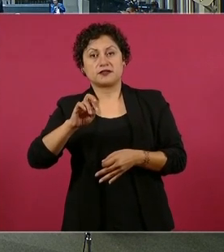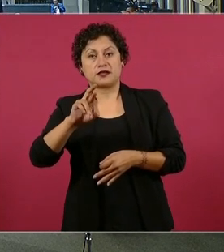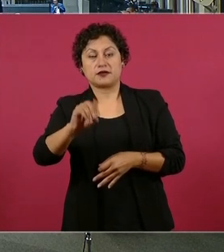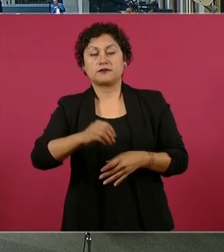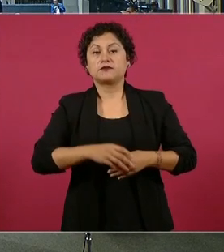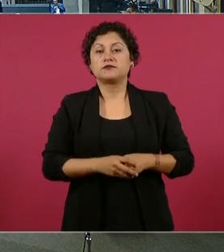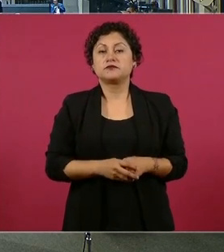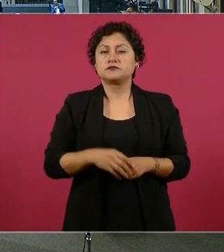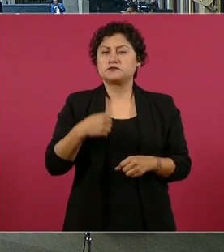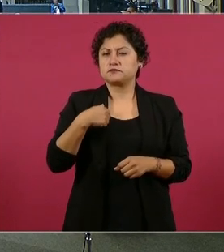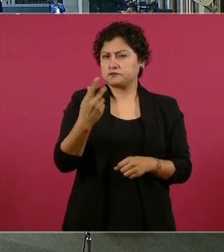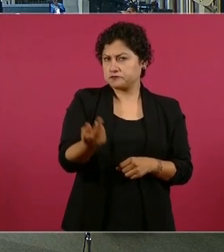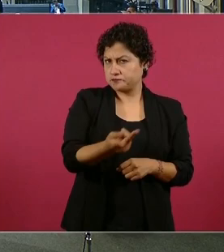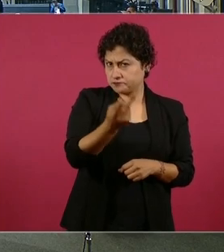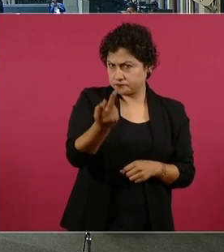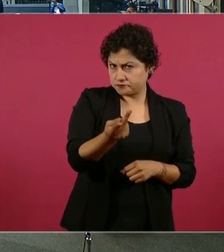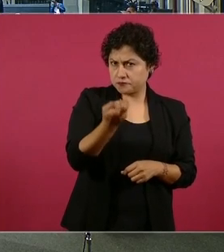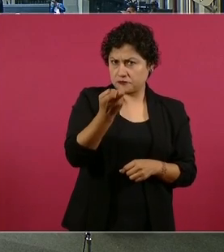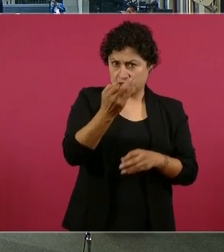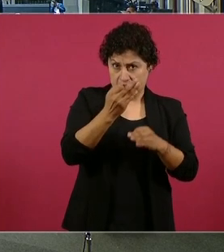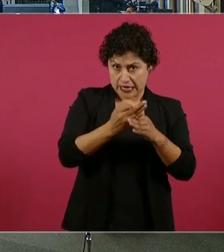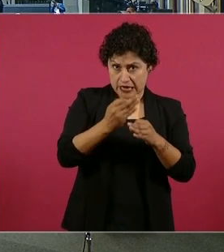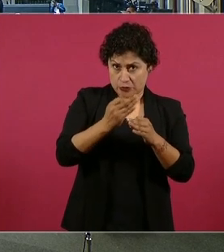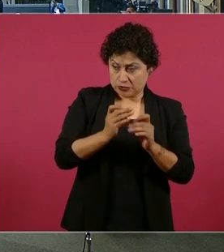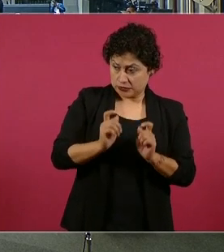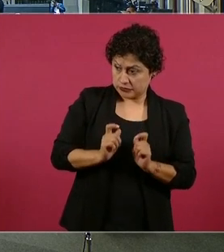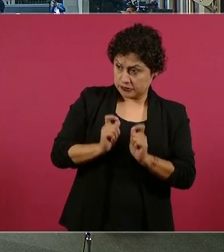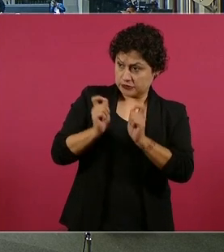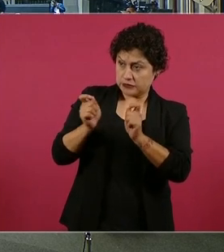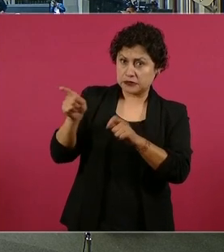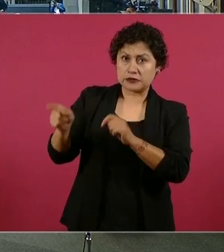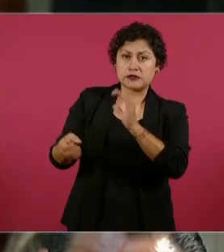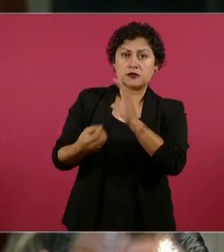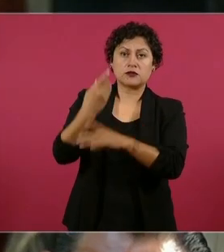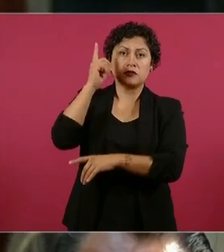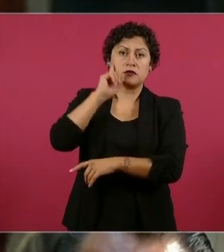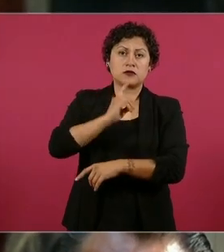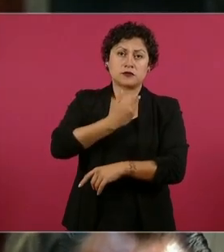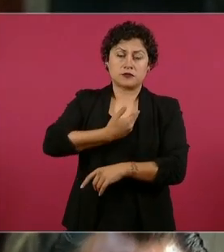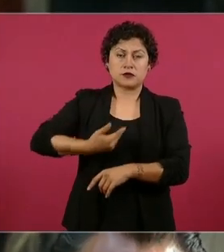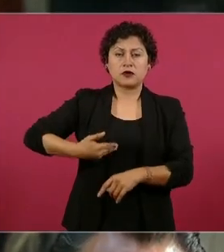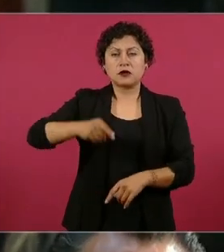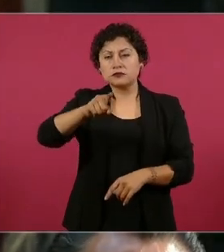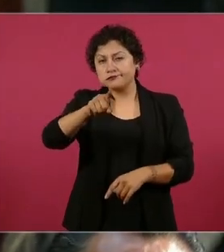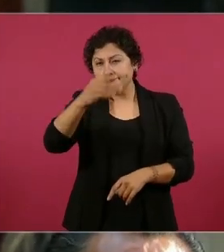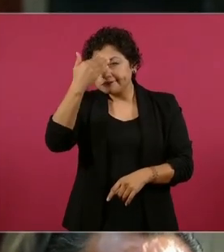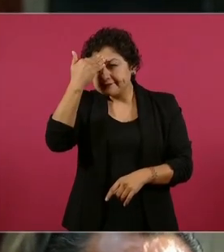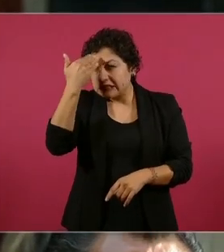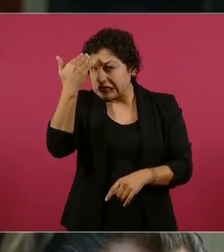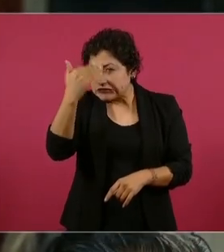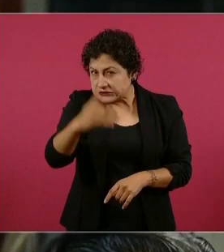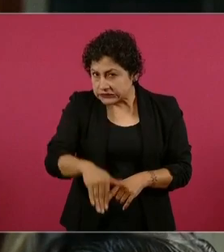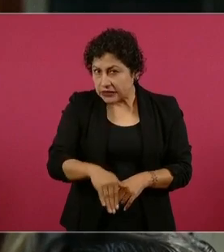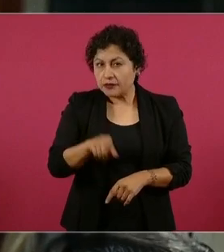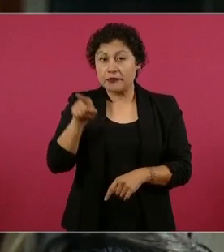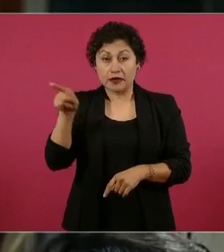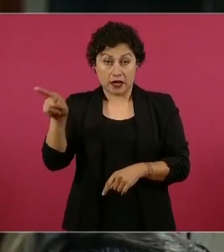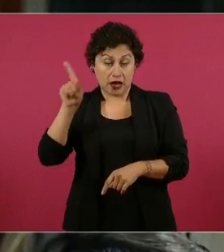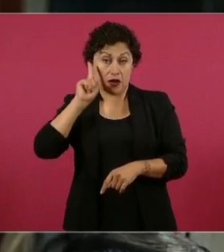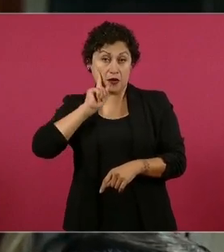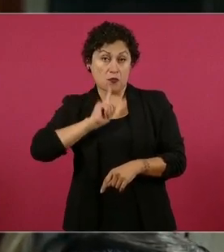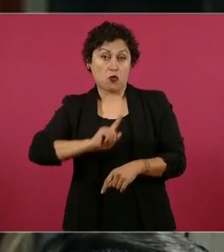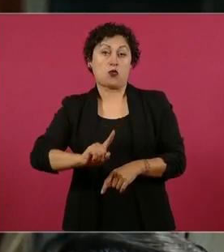transición, ¿sabe o tiene conocimiento si ya la virtual presidenta electa inició pláticas